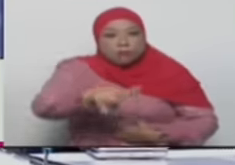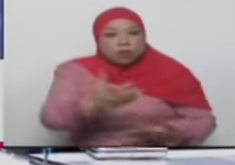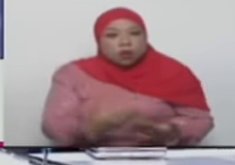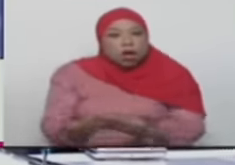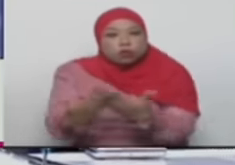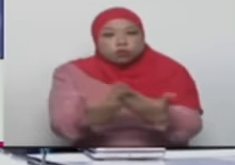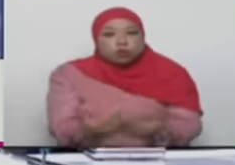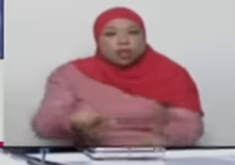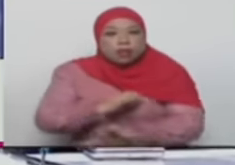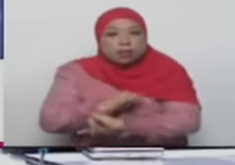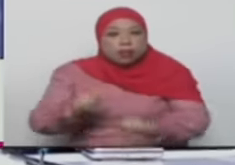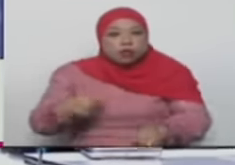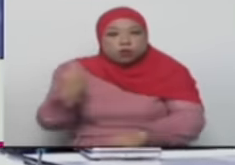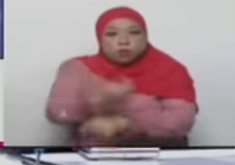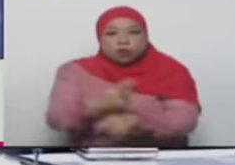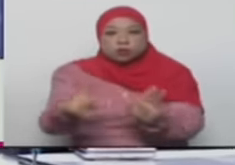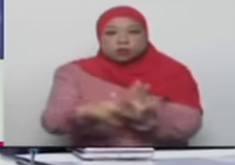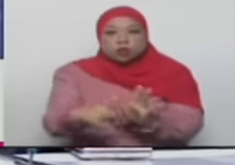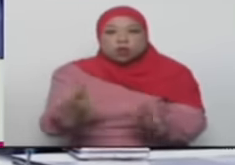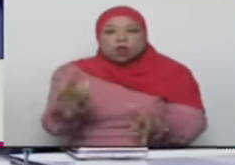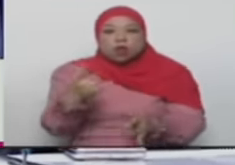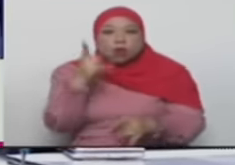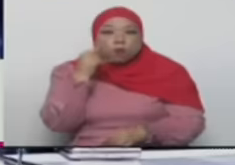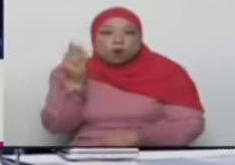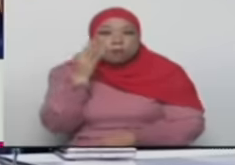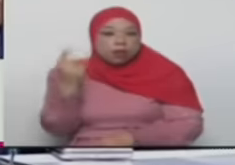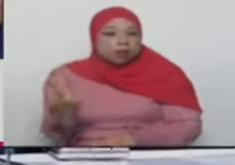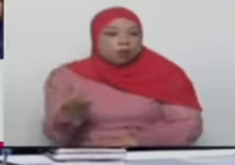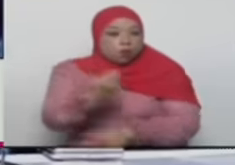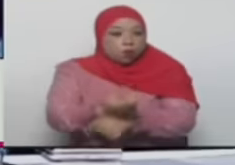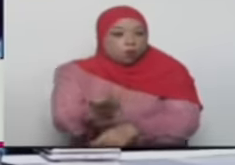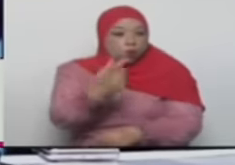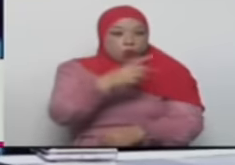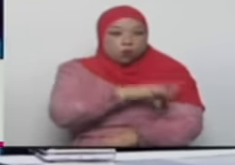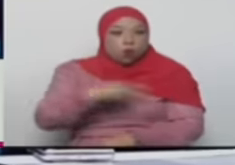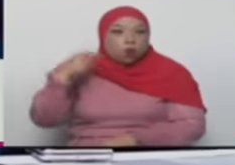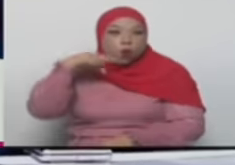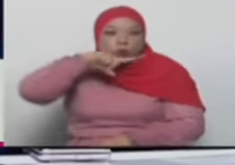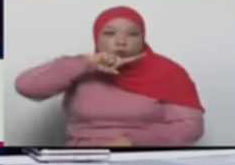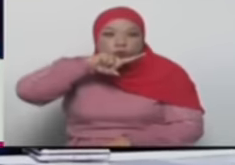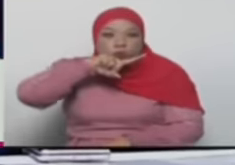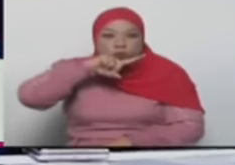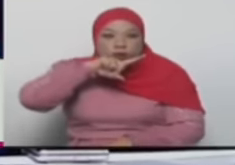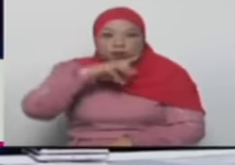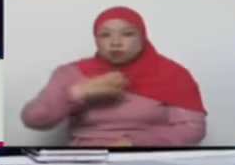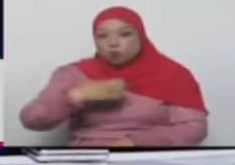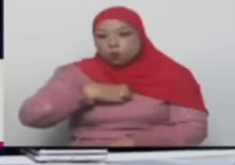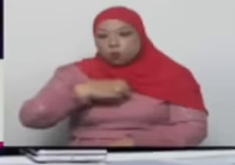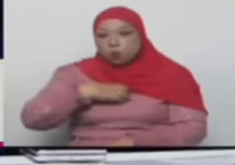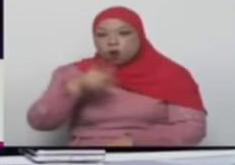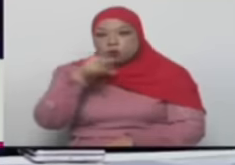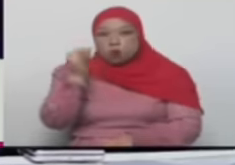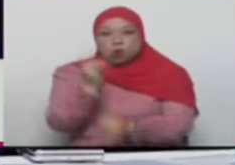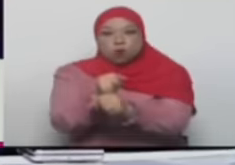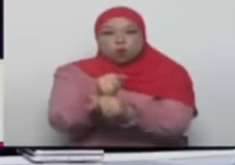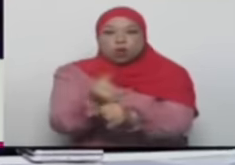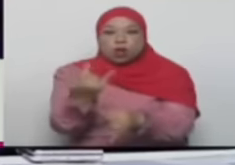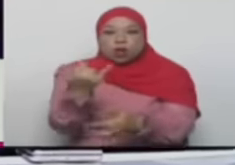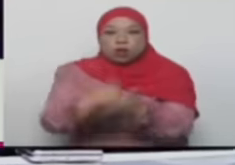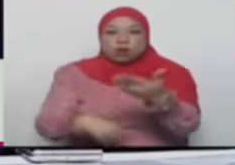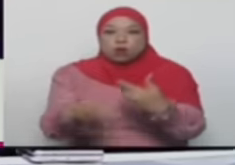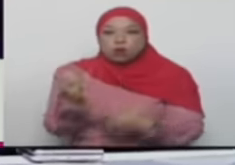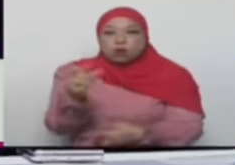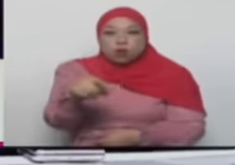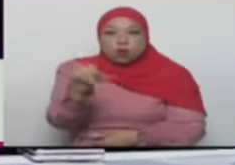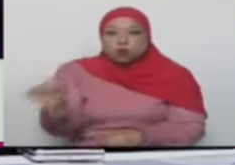de la nación. Y que los muchachos que tienen su expectativa ahora, en octubre, de ingresar a la universidad, no tengan los datos donde van a ingresar, qué día tienen